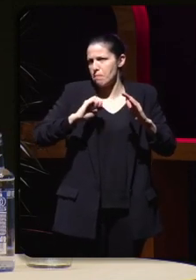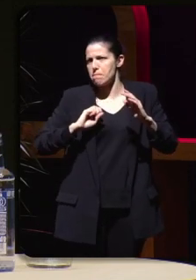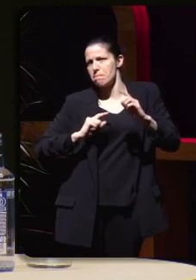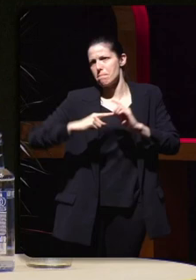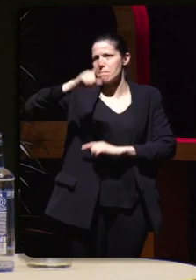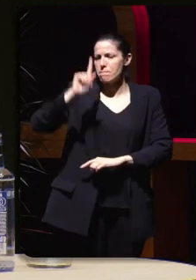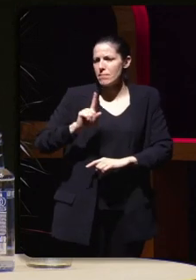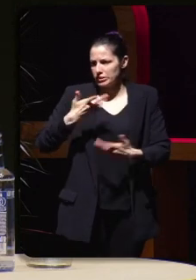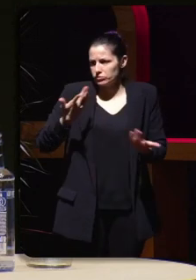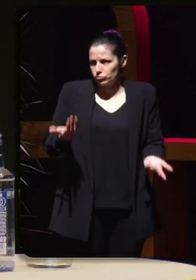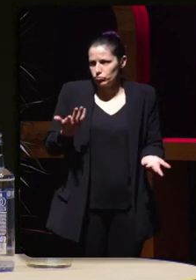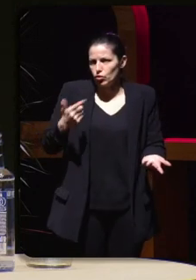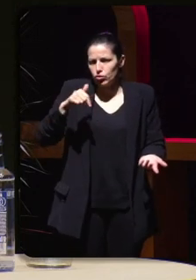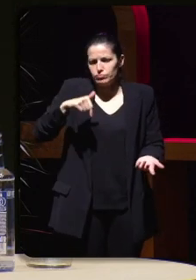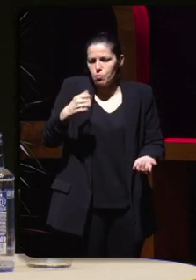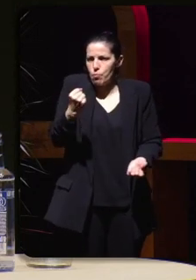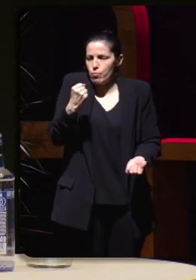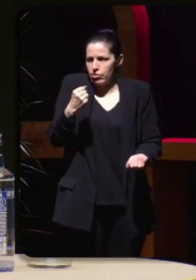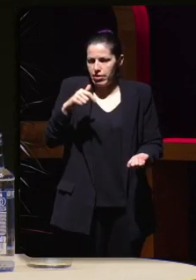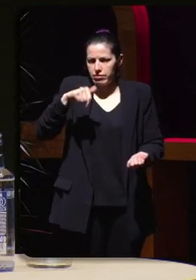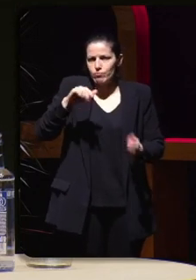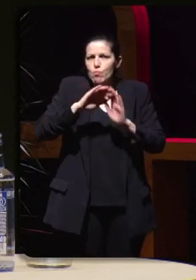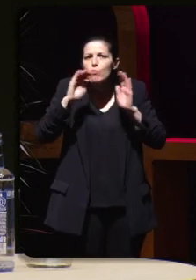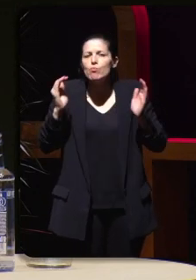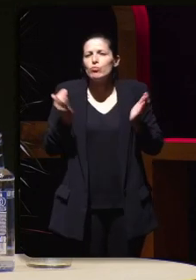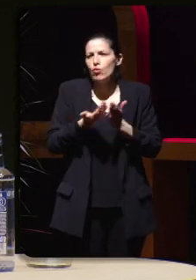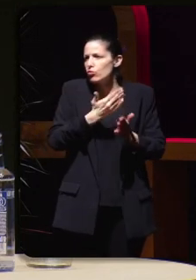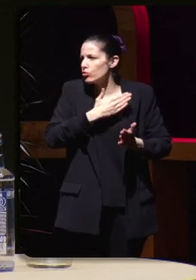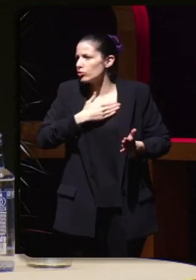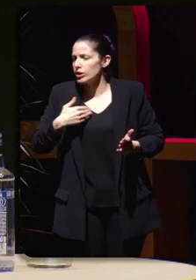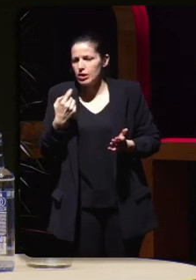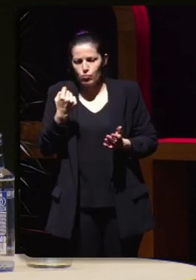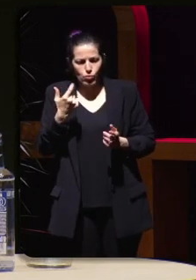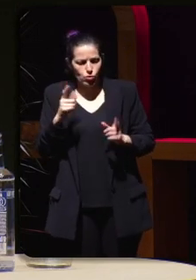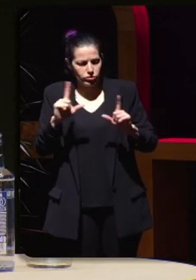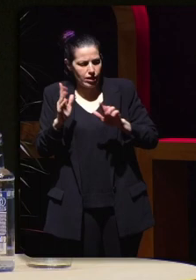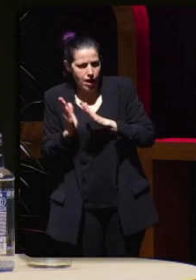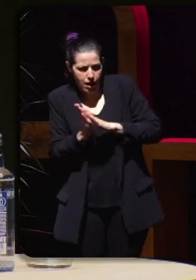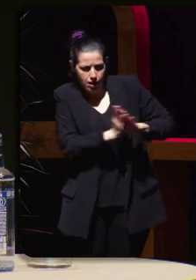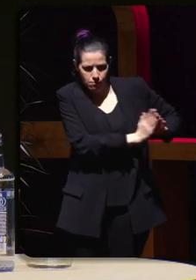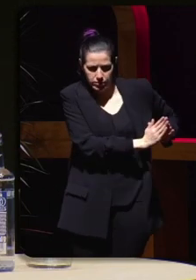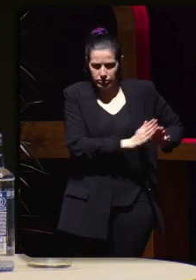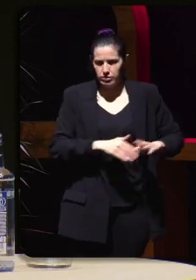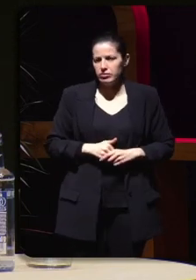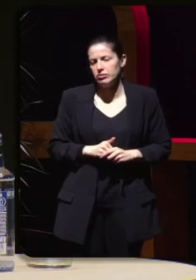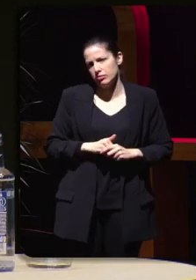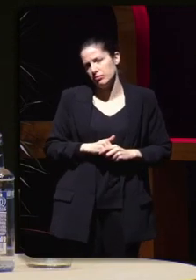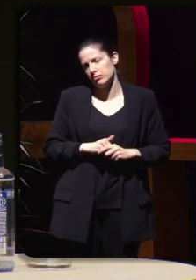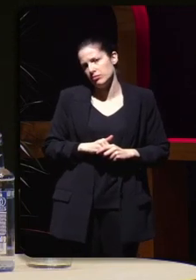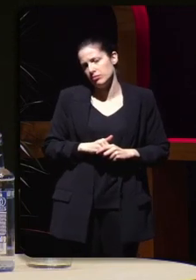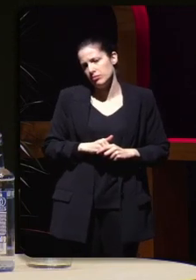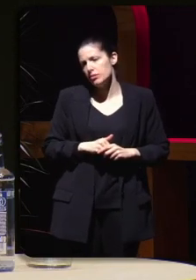que sigue teniendo a pesar de que vivimos en un mundo que parece querer dejarla atrás pero sí que creo